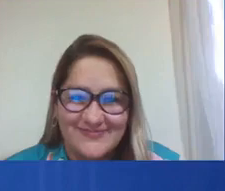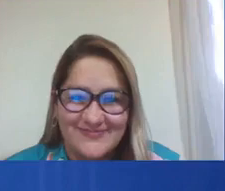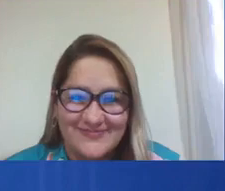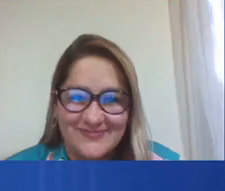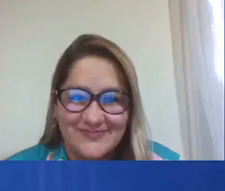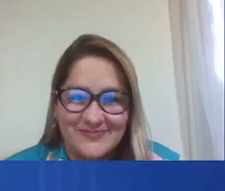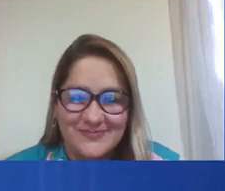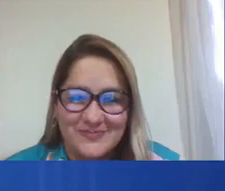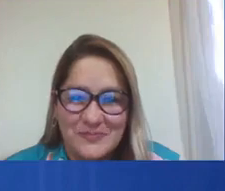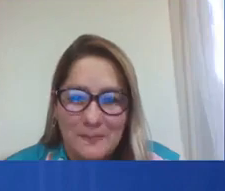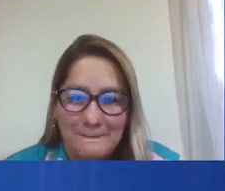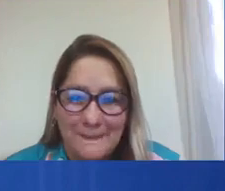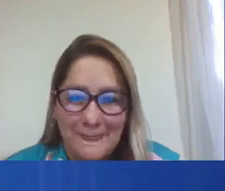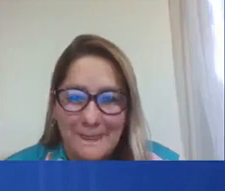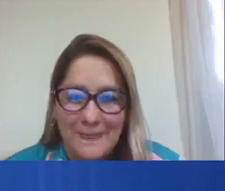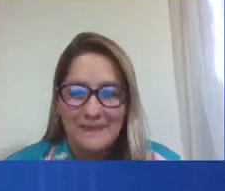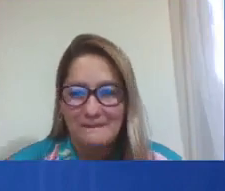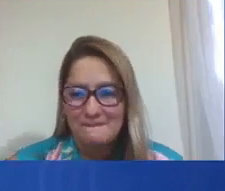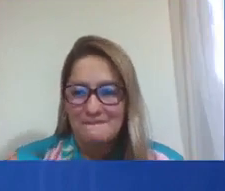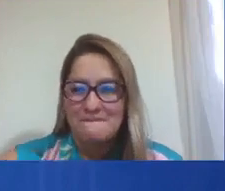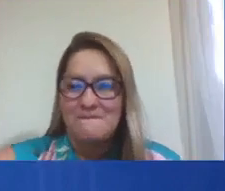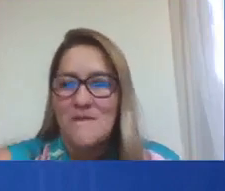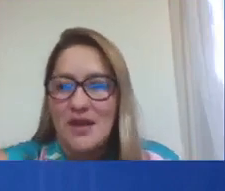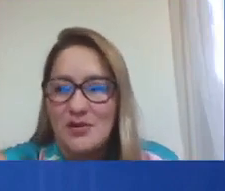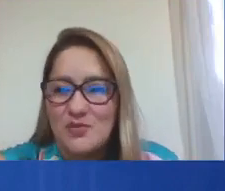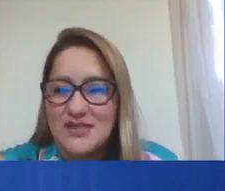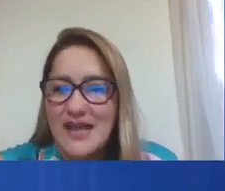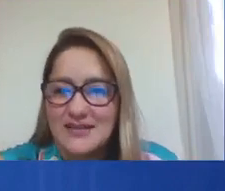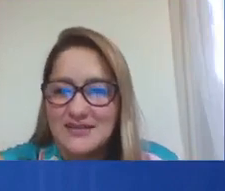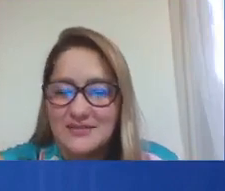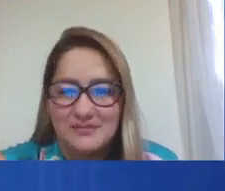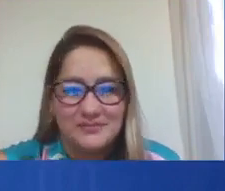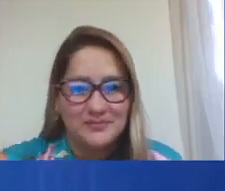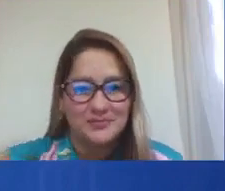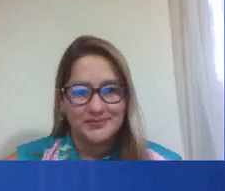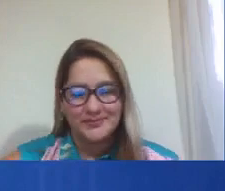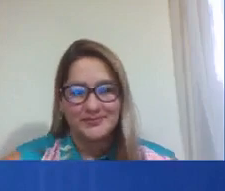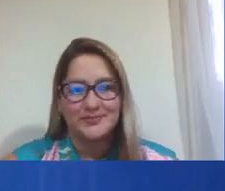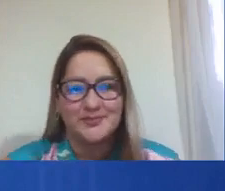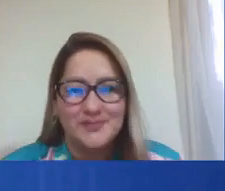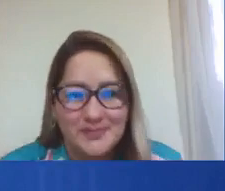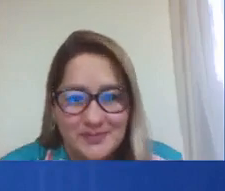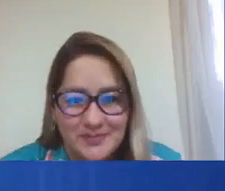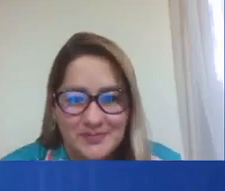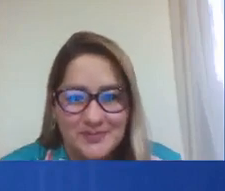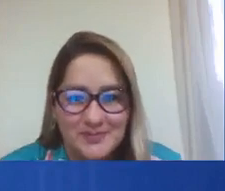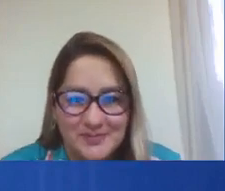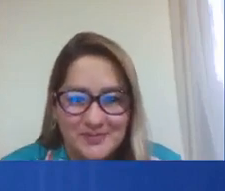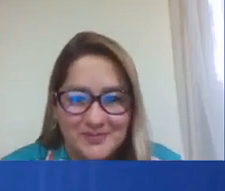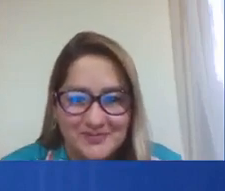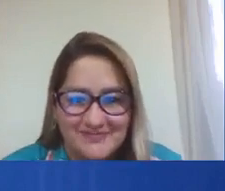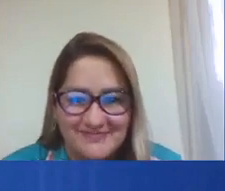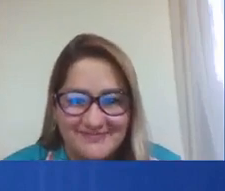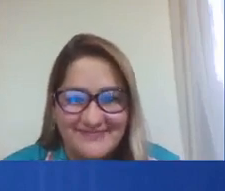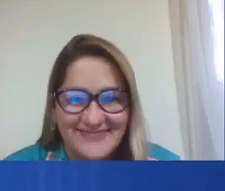Hola Ivonne, buenas noches para todos. ¿Cómo estás? Muy bien.